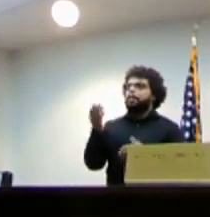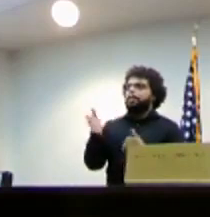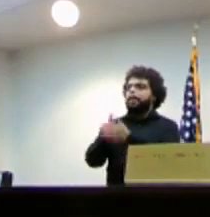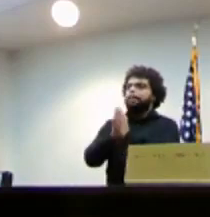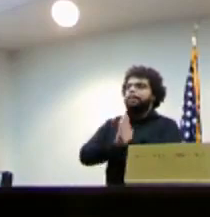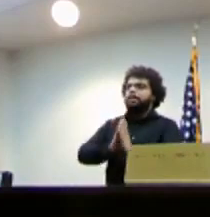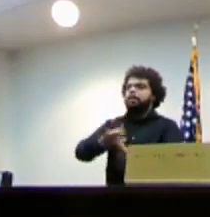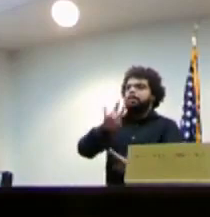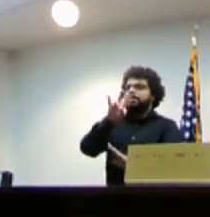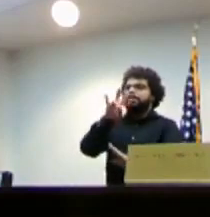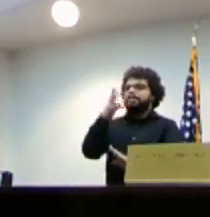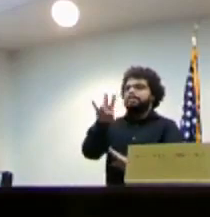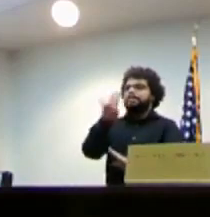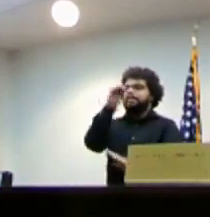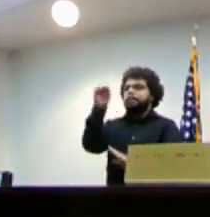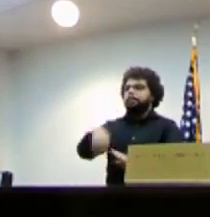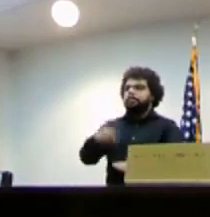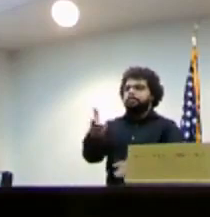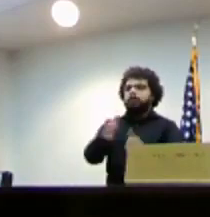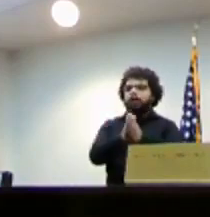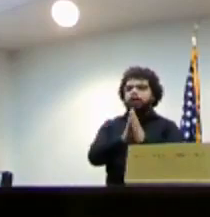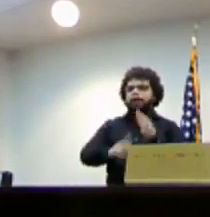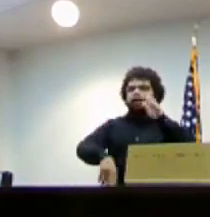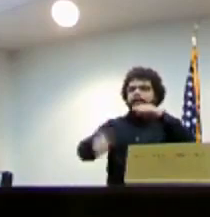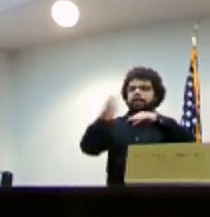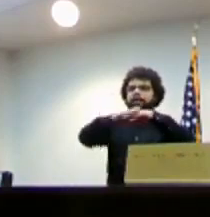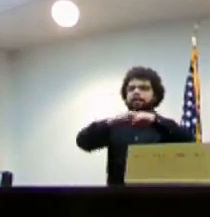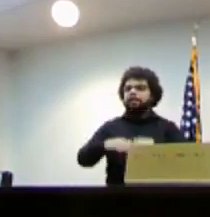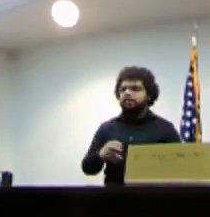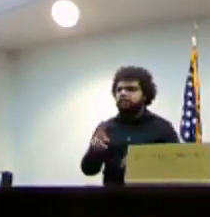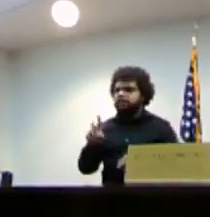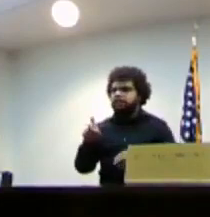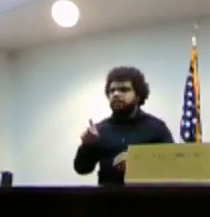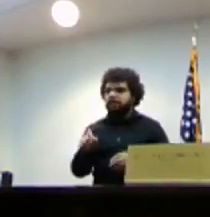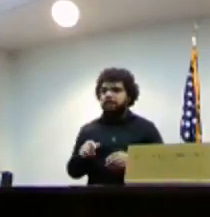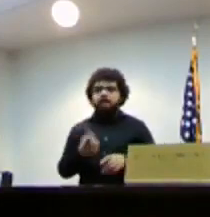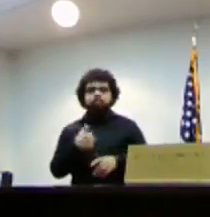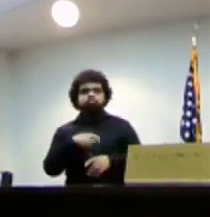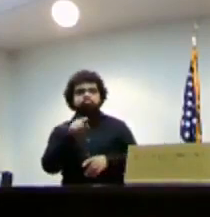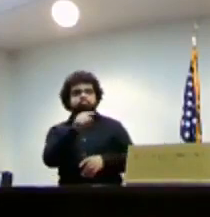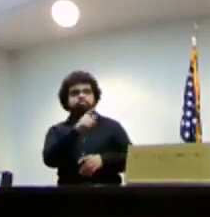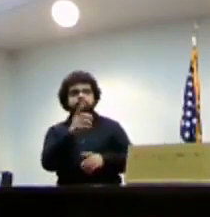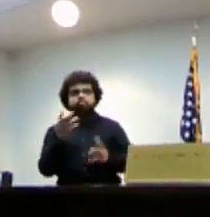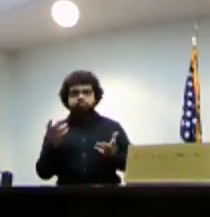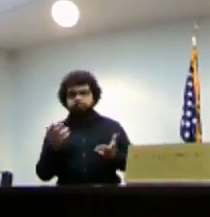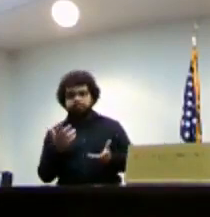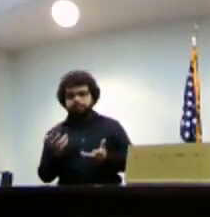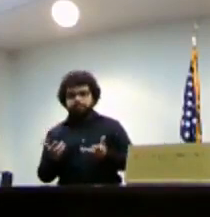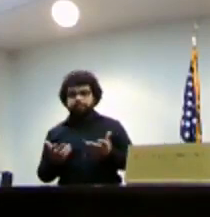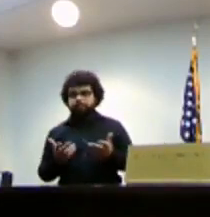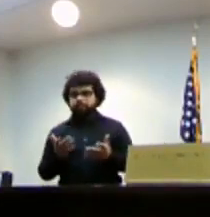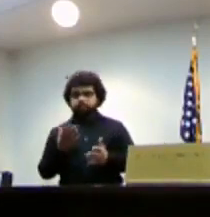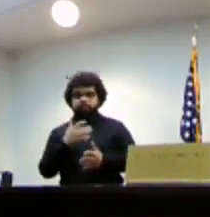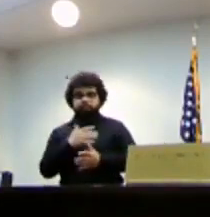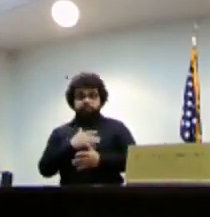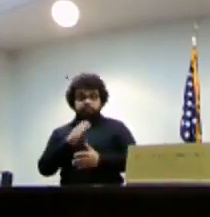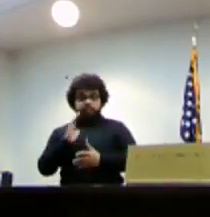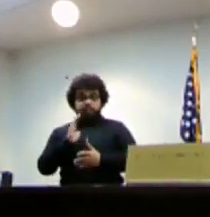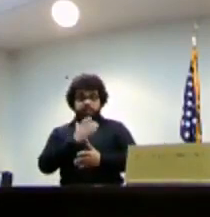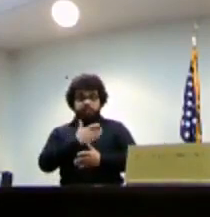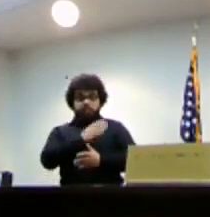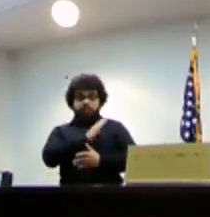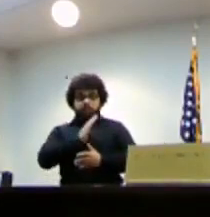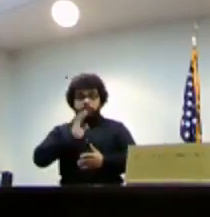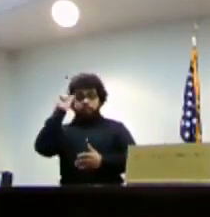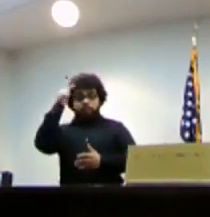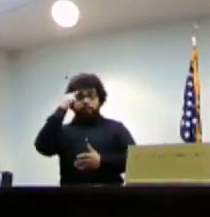que... Eso es usted, no, de la Junta de Gobierno. No, a la Junta de Gobierno no se le dijo, no. No se le